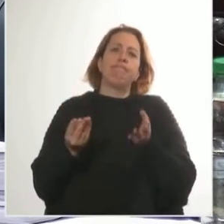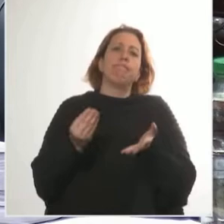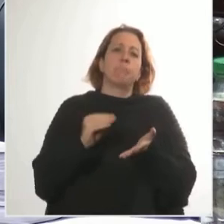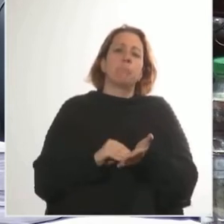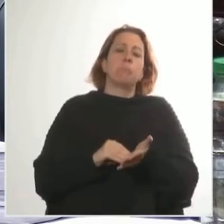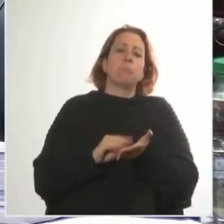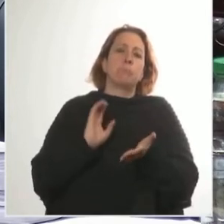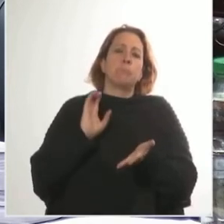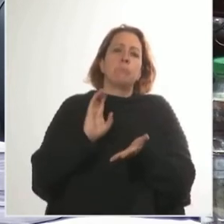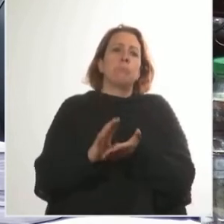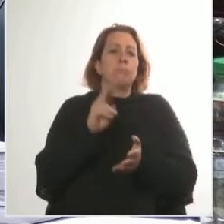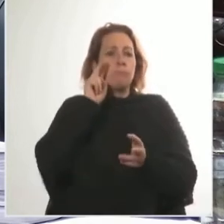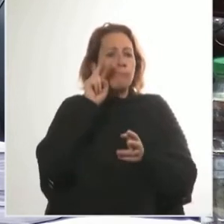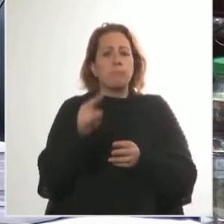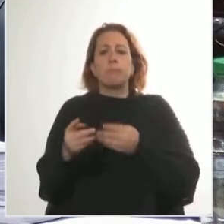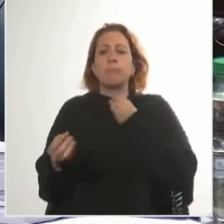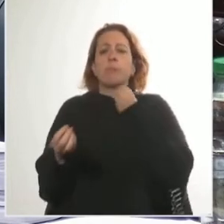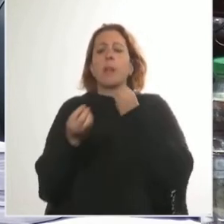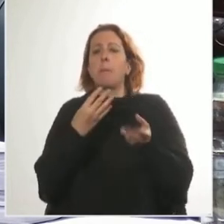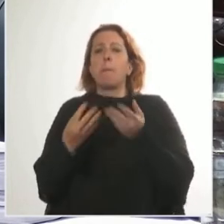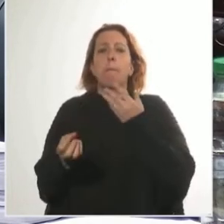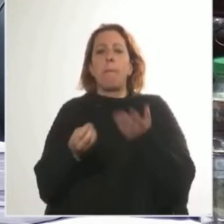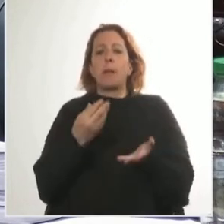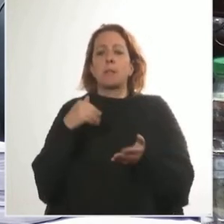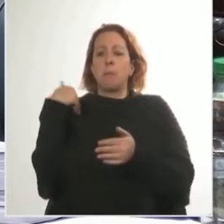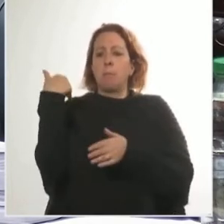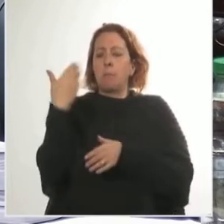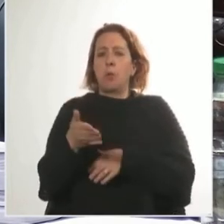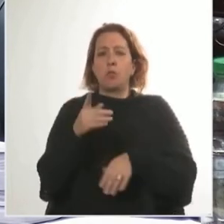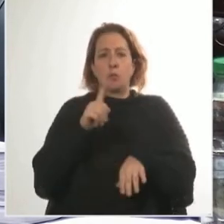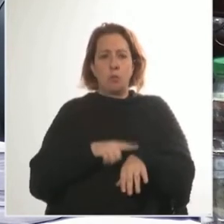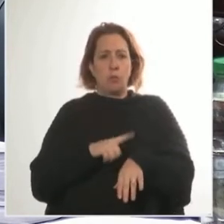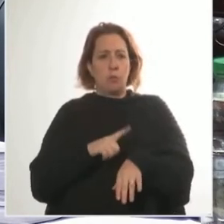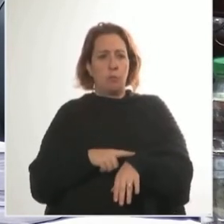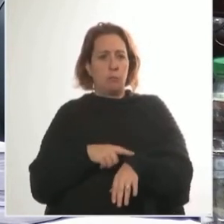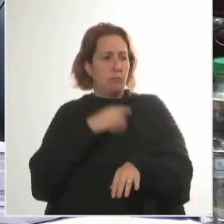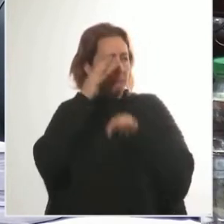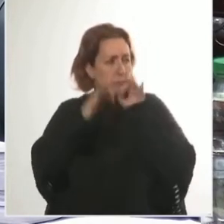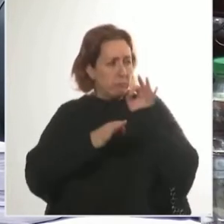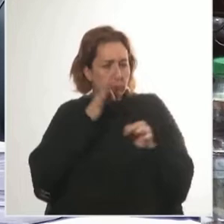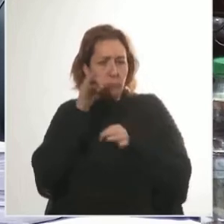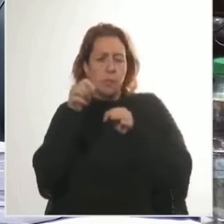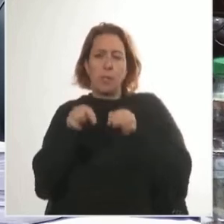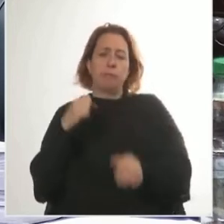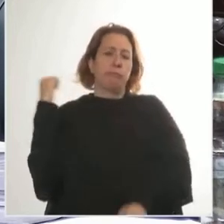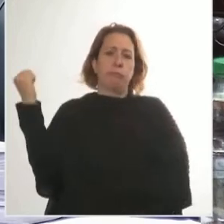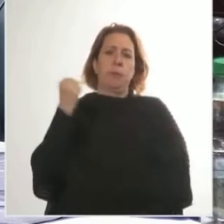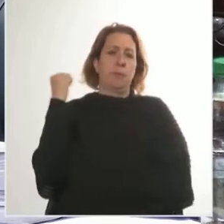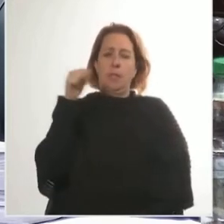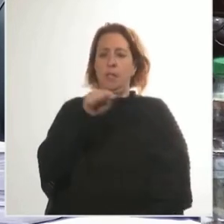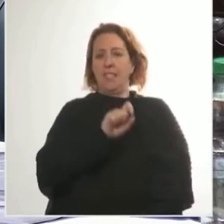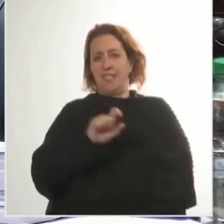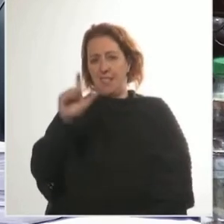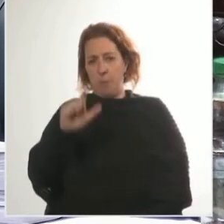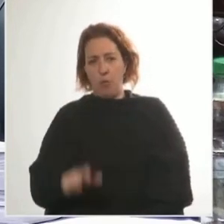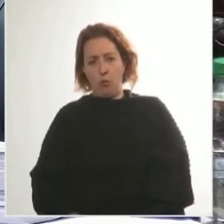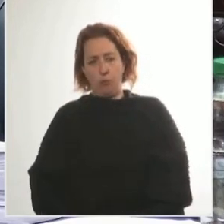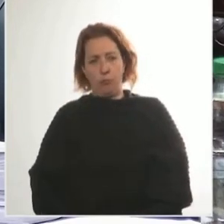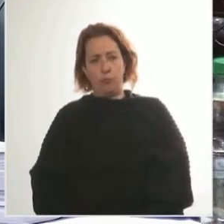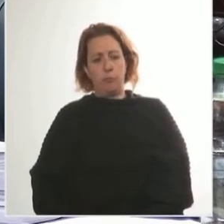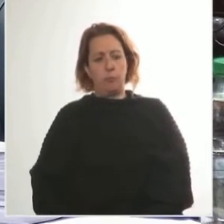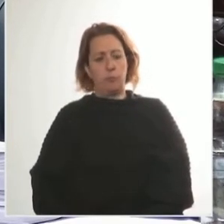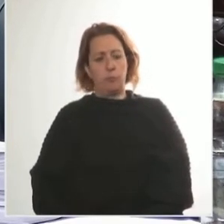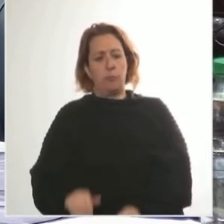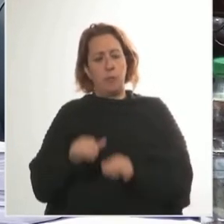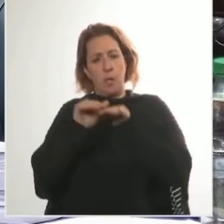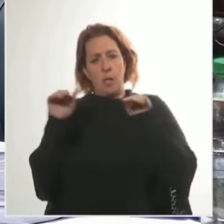ver qué pasa en los próximos tiempos, que explican esencialmente ese crecimiento. Los